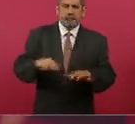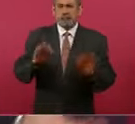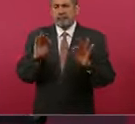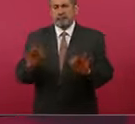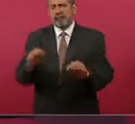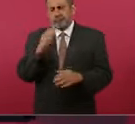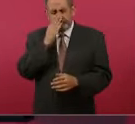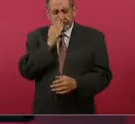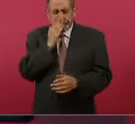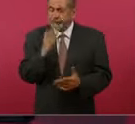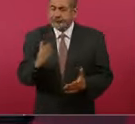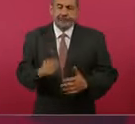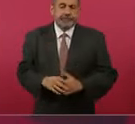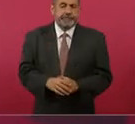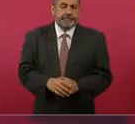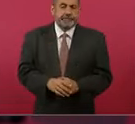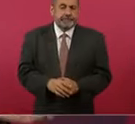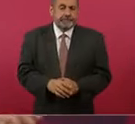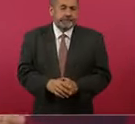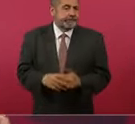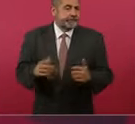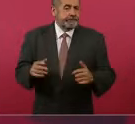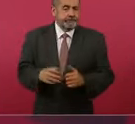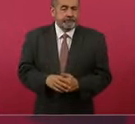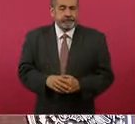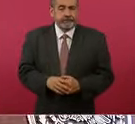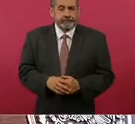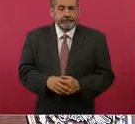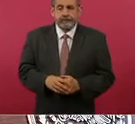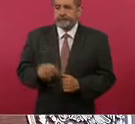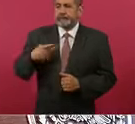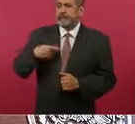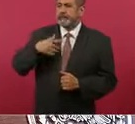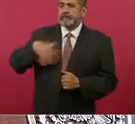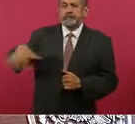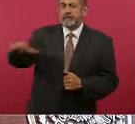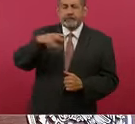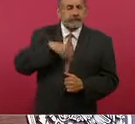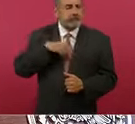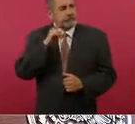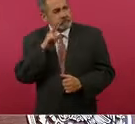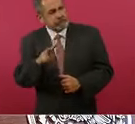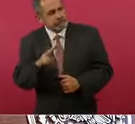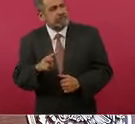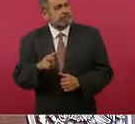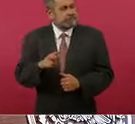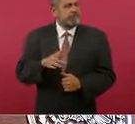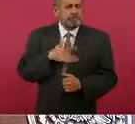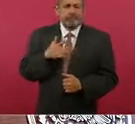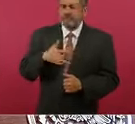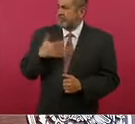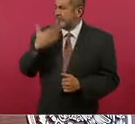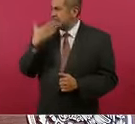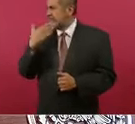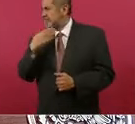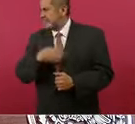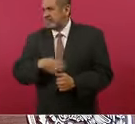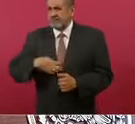y pues la gente lo percibe, está contenta, hay